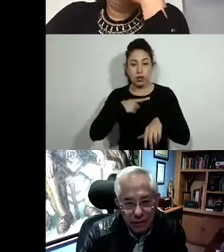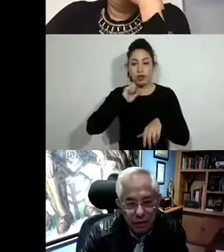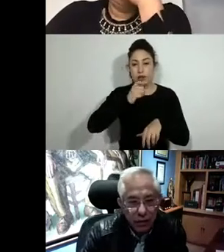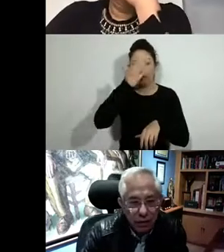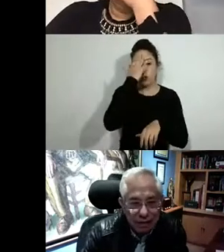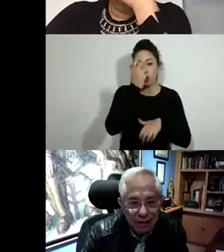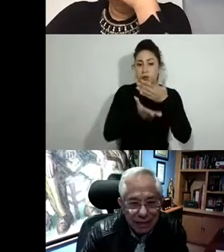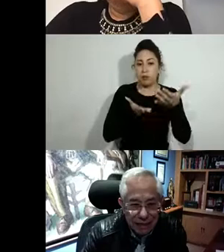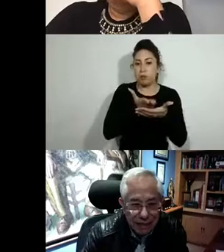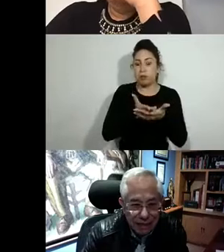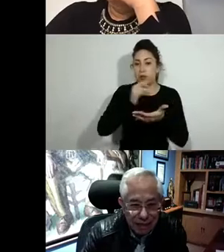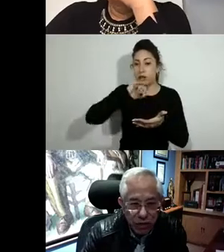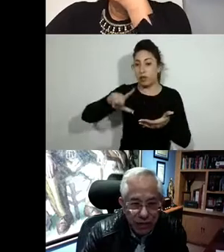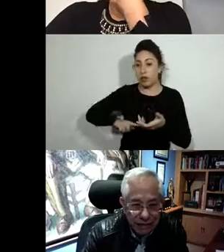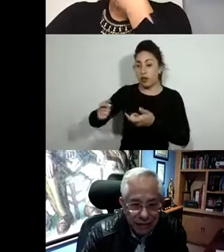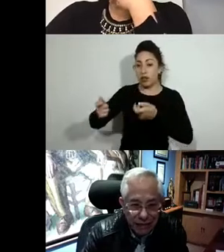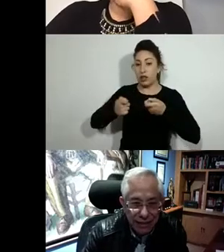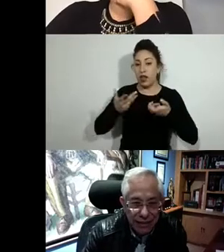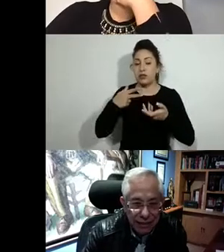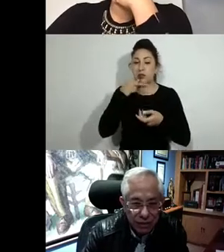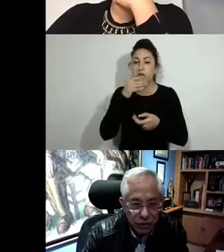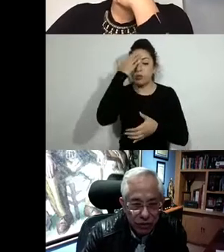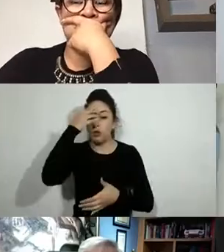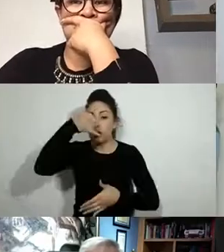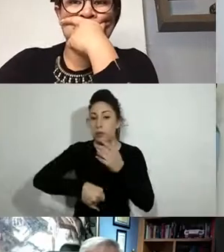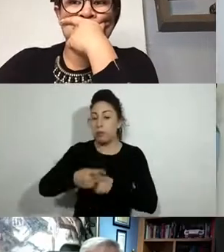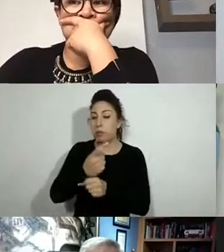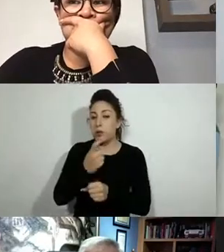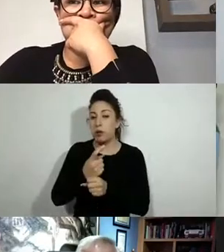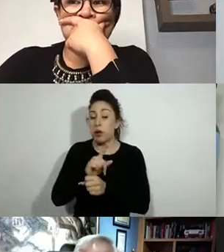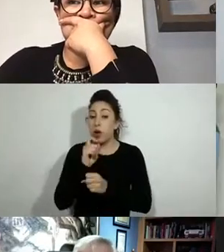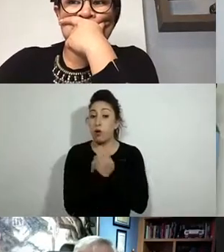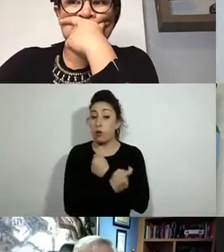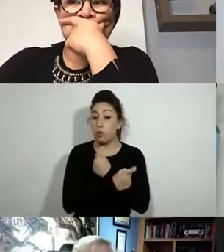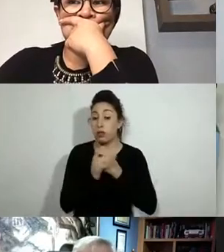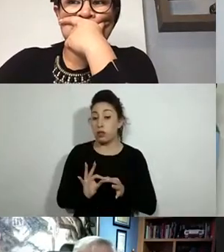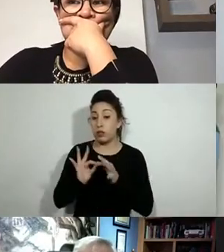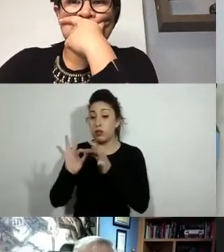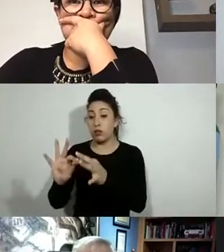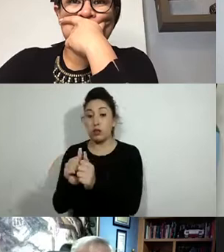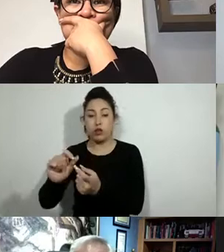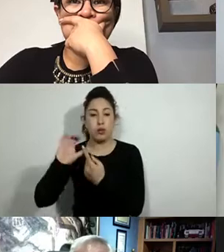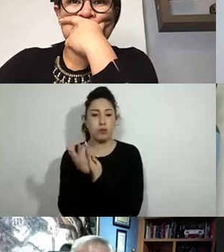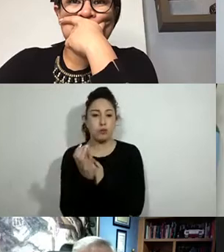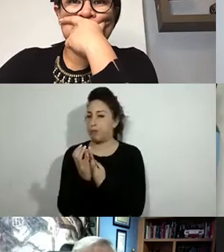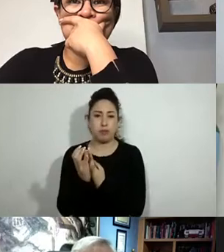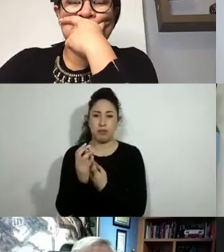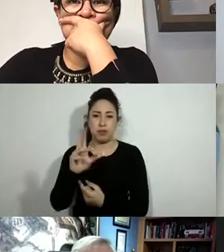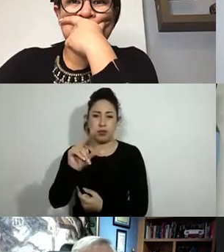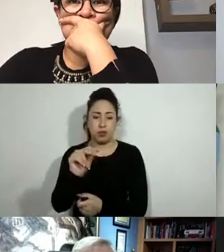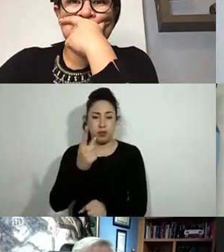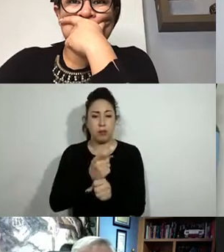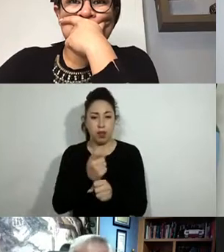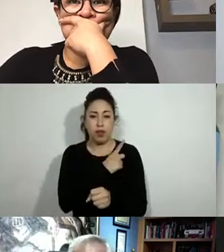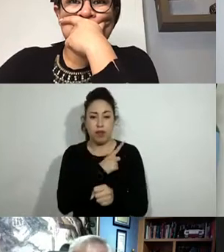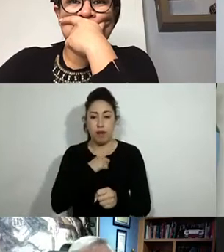permanente. Y una vez que se ha hecho esta situación, pasa de inmediato a la comisión o a las comisiones